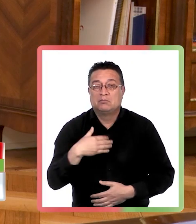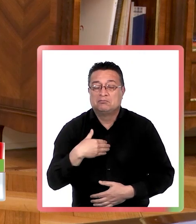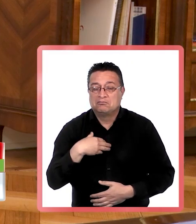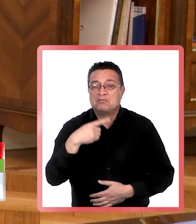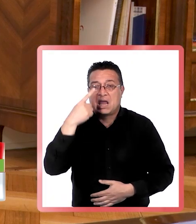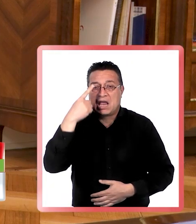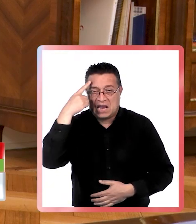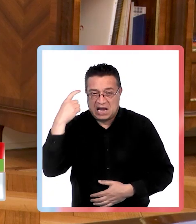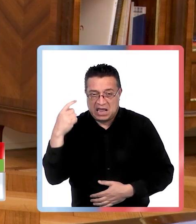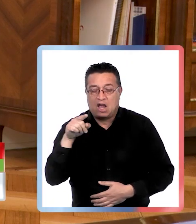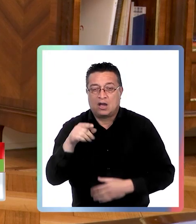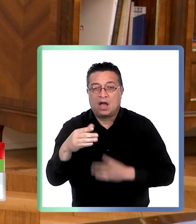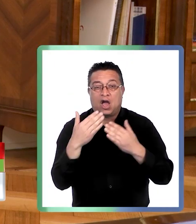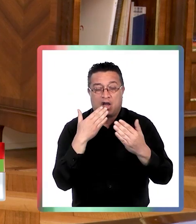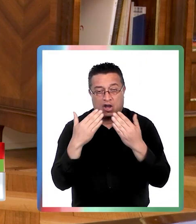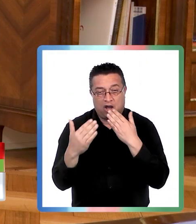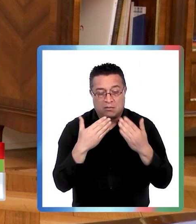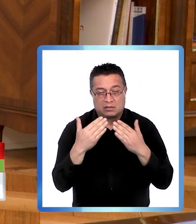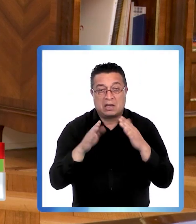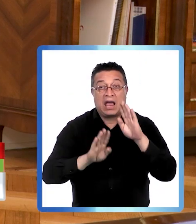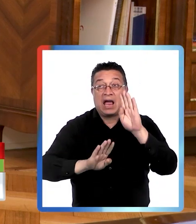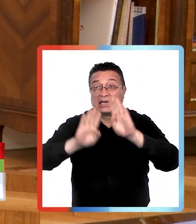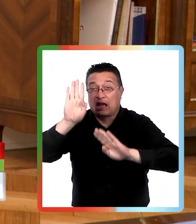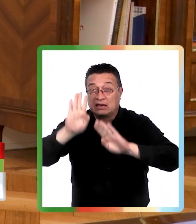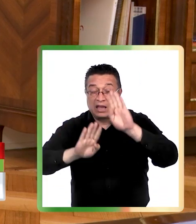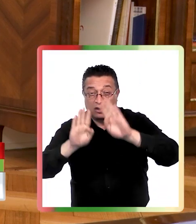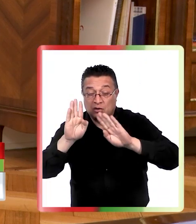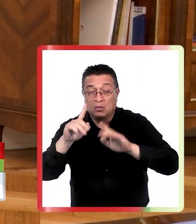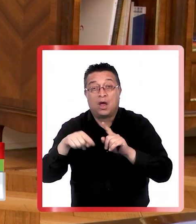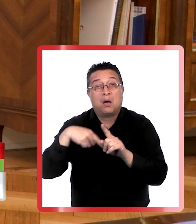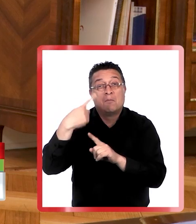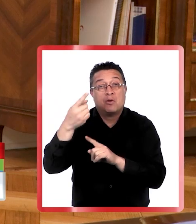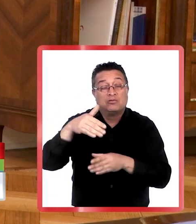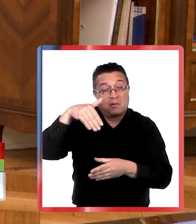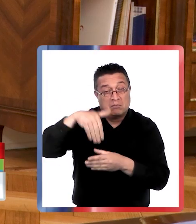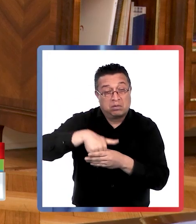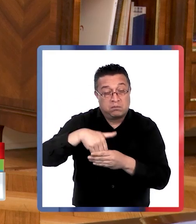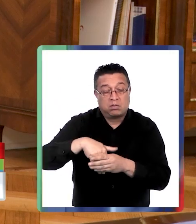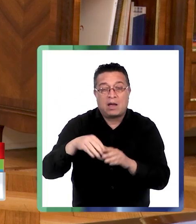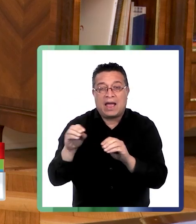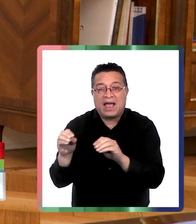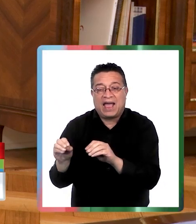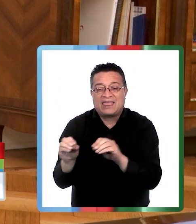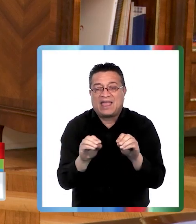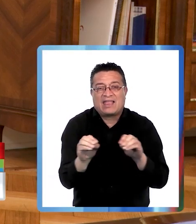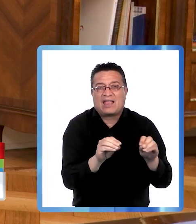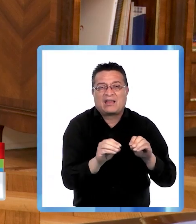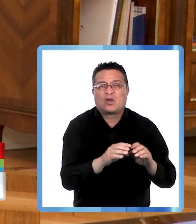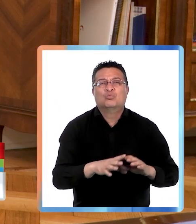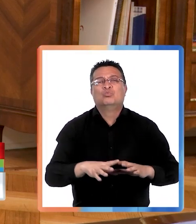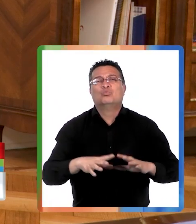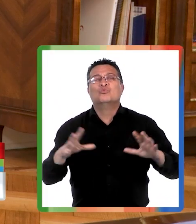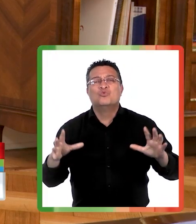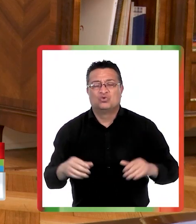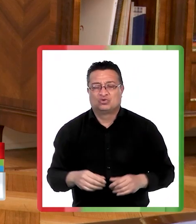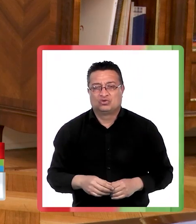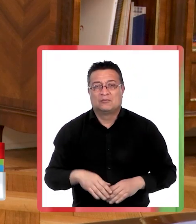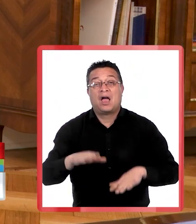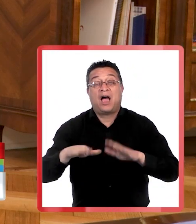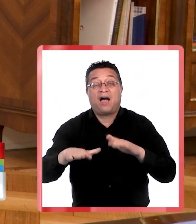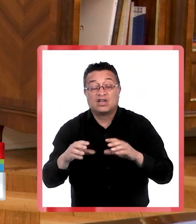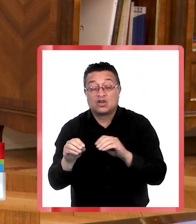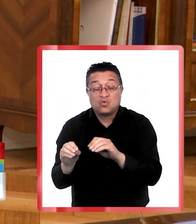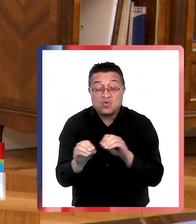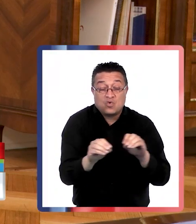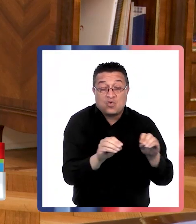me parece que las conversaciones de las candidaturas y de la próxima elección se adelantan en exceso. Y a